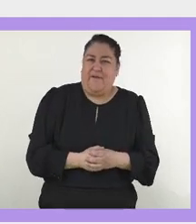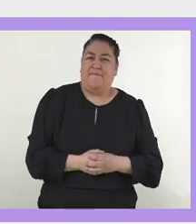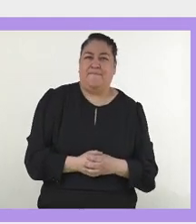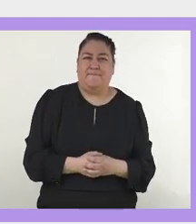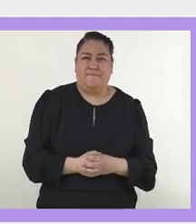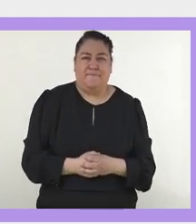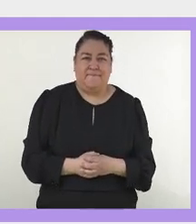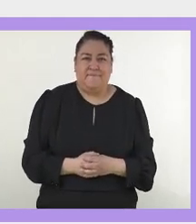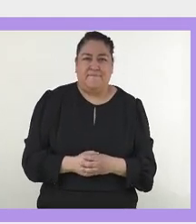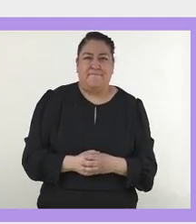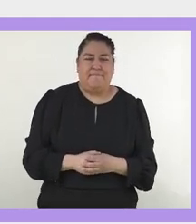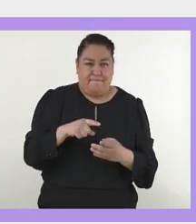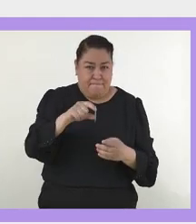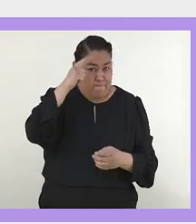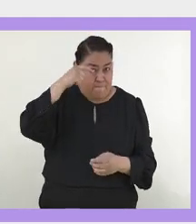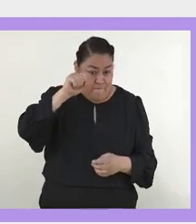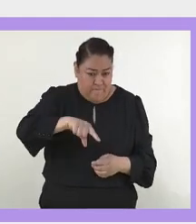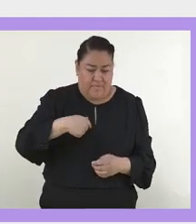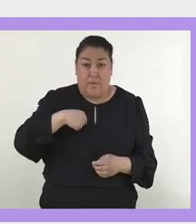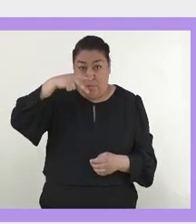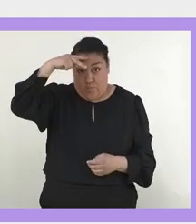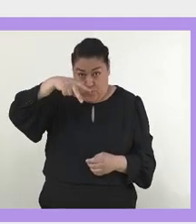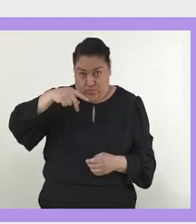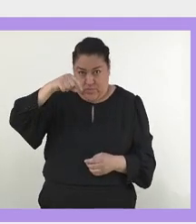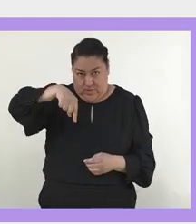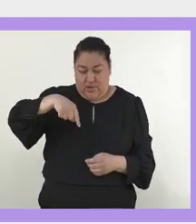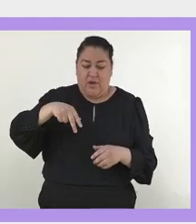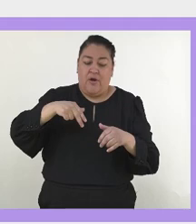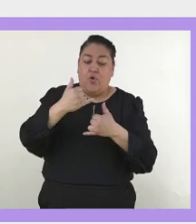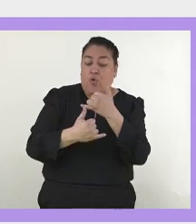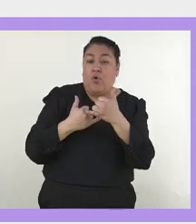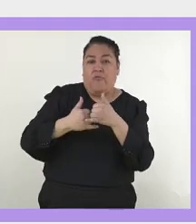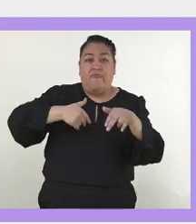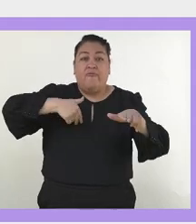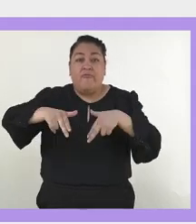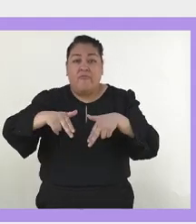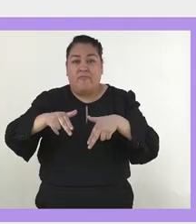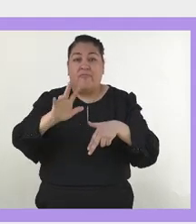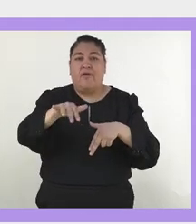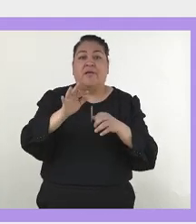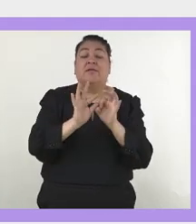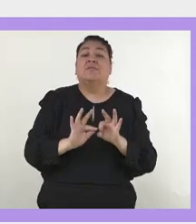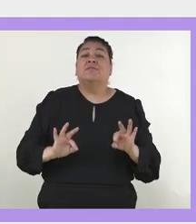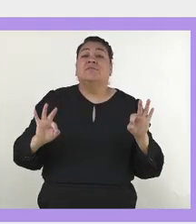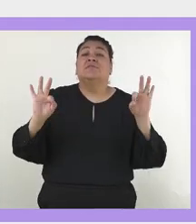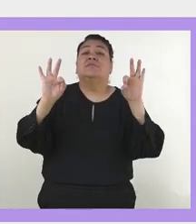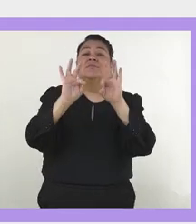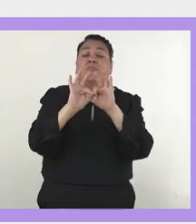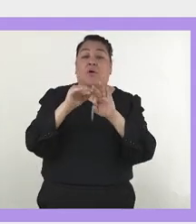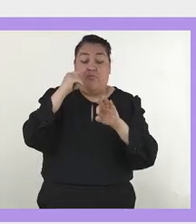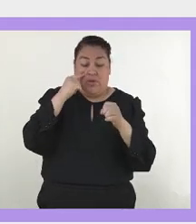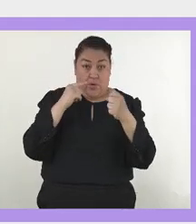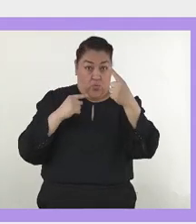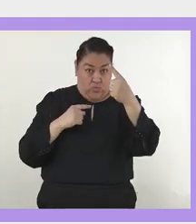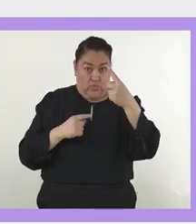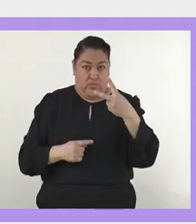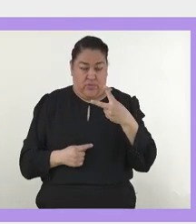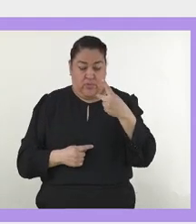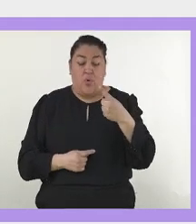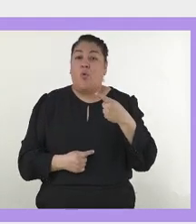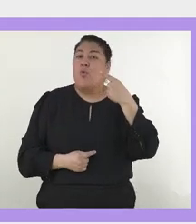uno de los grandes éxitos que ha tenido el fútbol mexicano femenil para mí son dos cuestiones una hoy